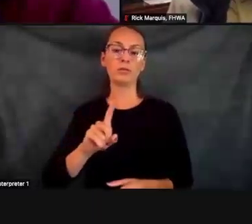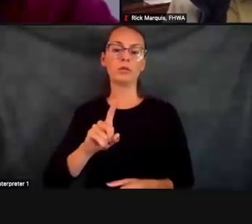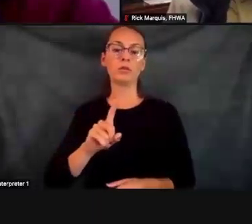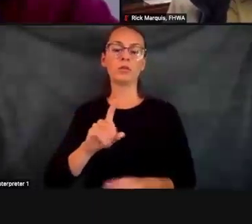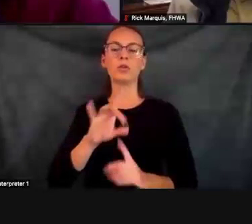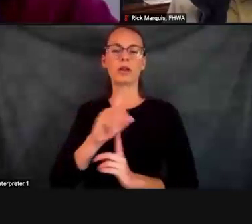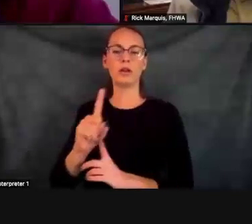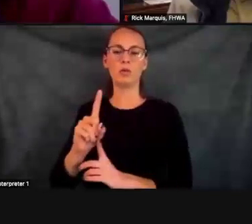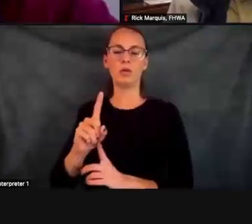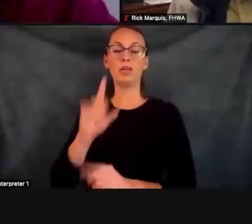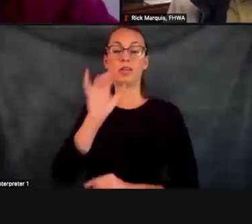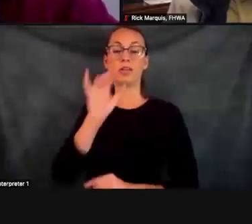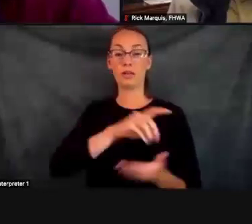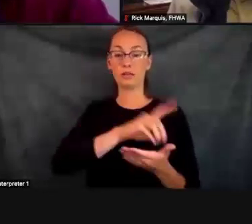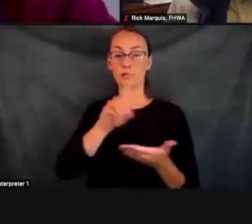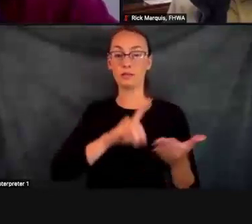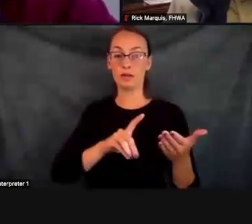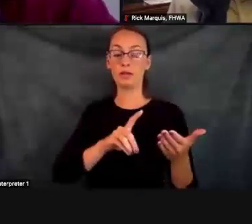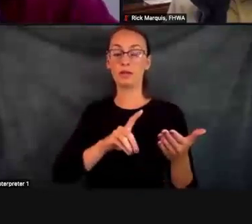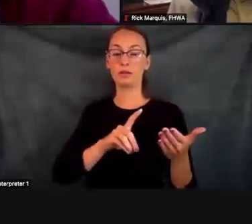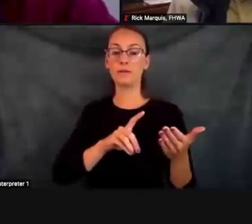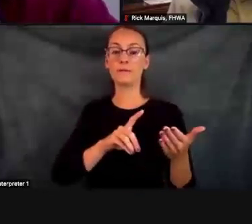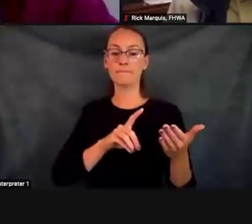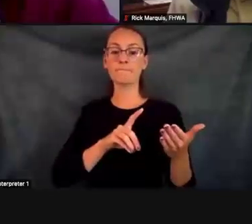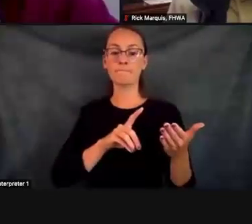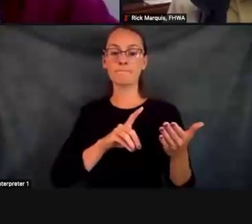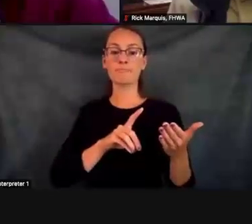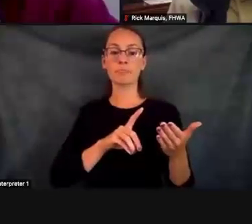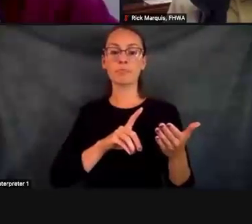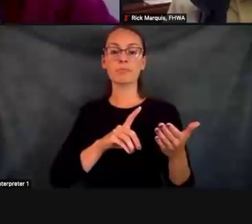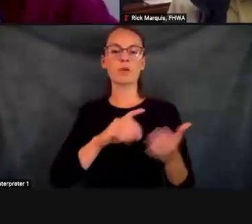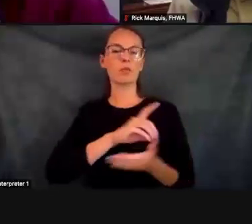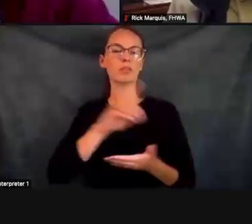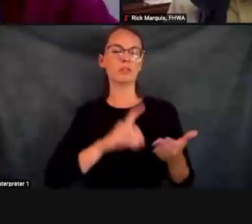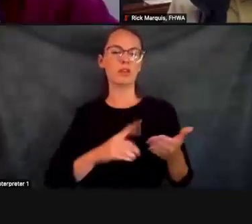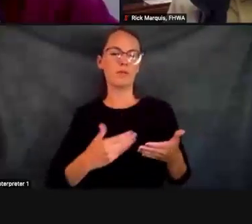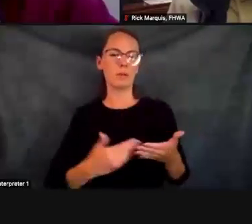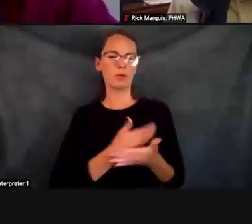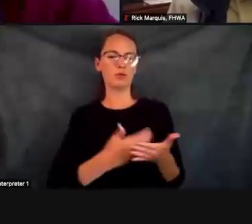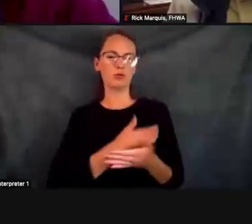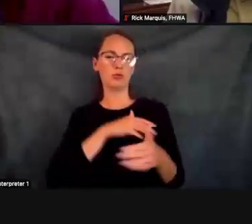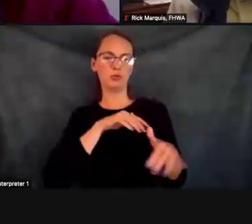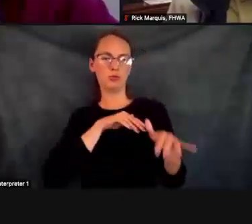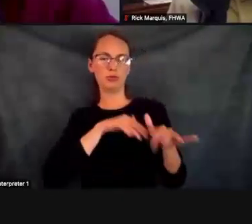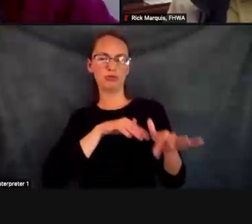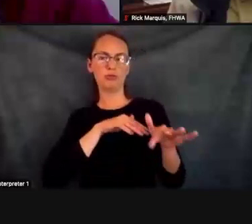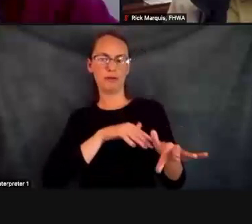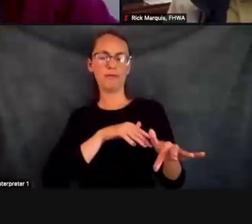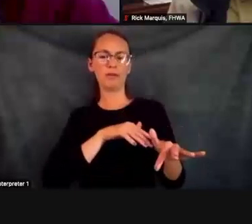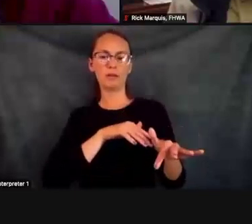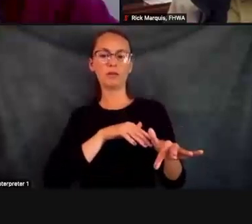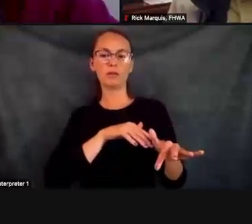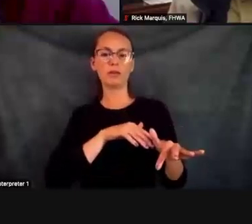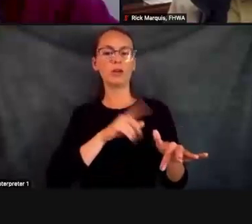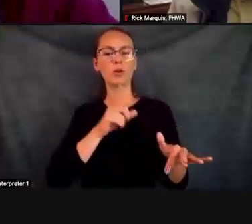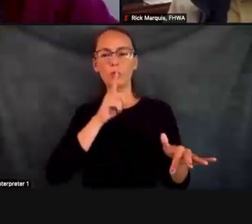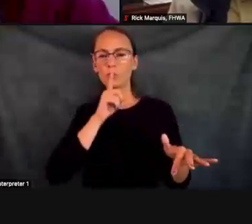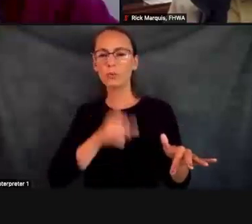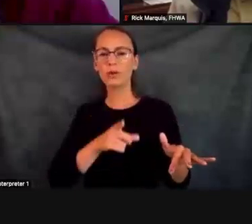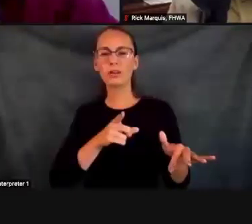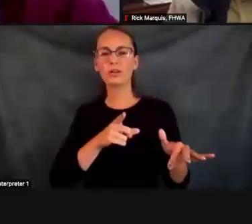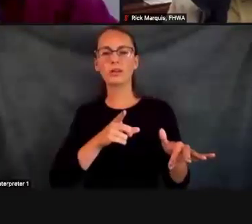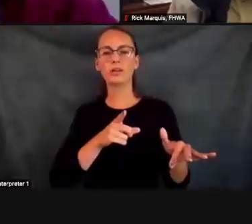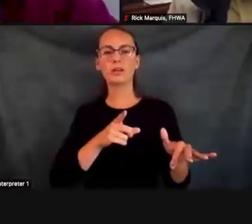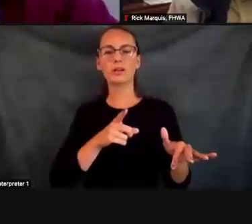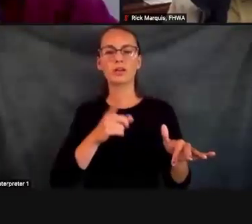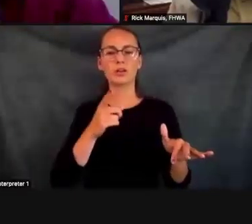El diseño, por lo que podamos ver, es el diseño del nuevo patrón de